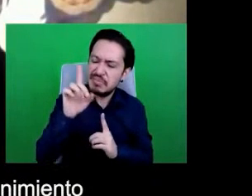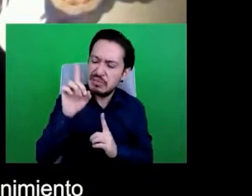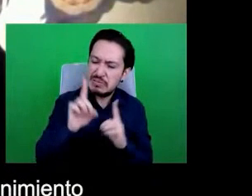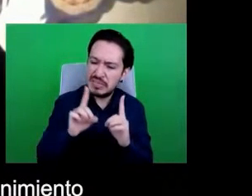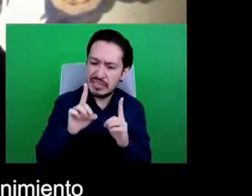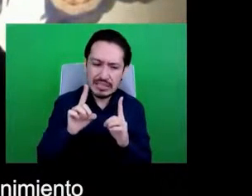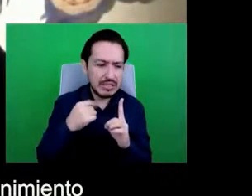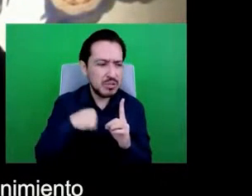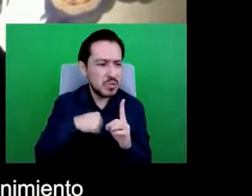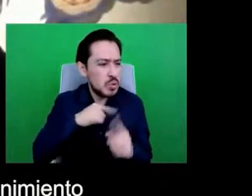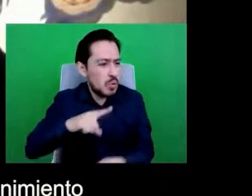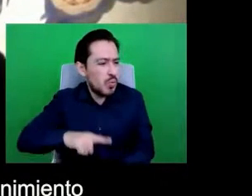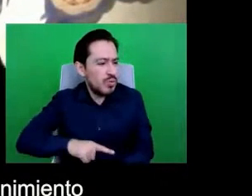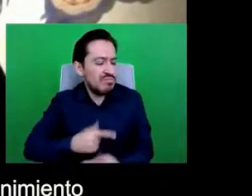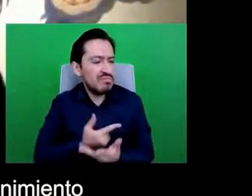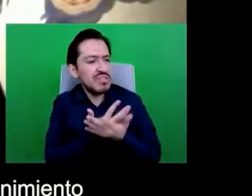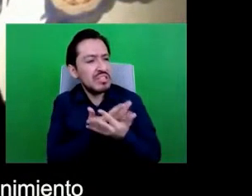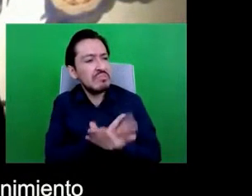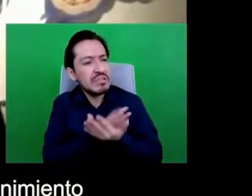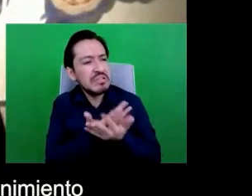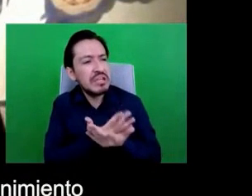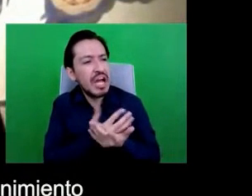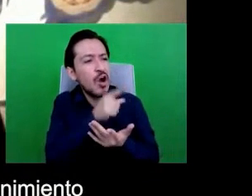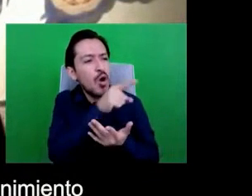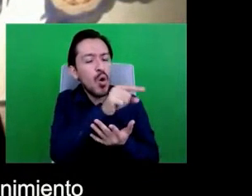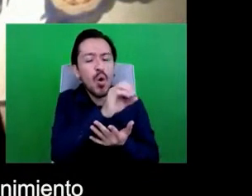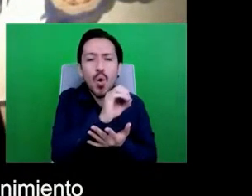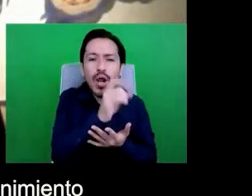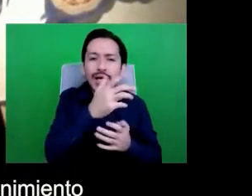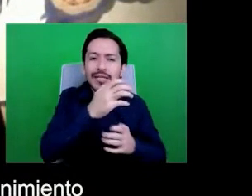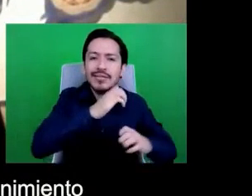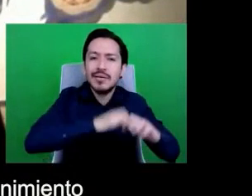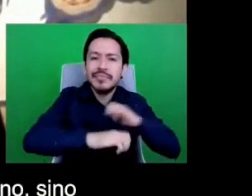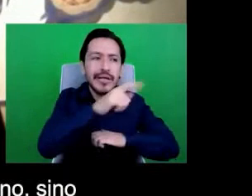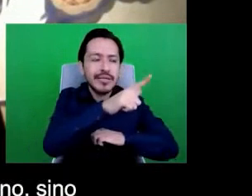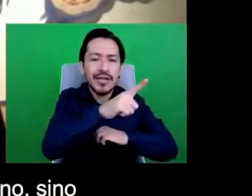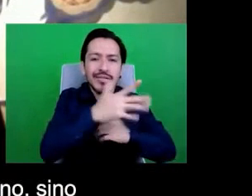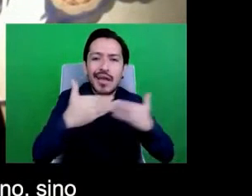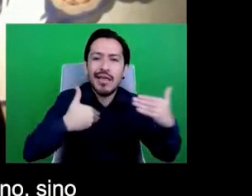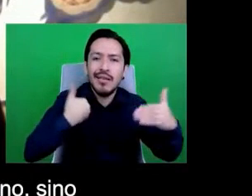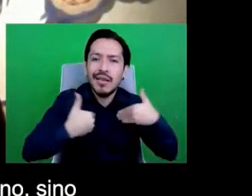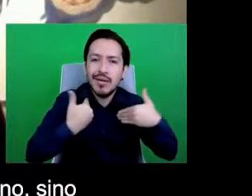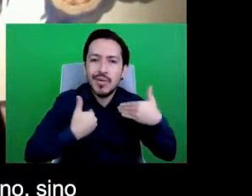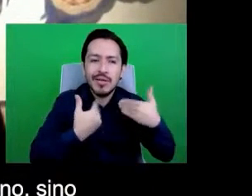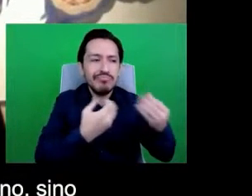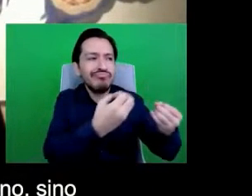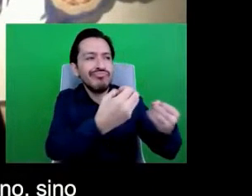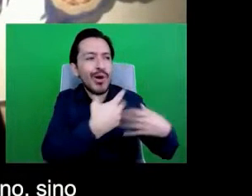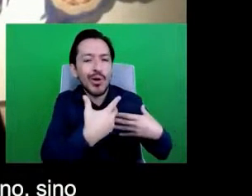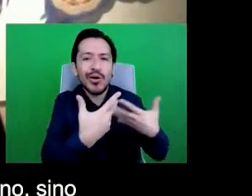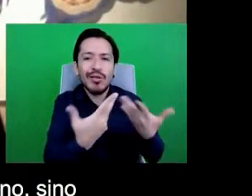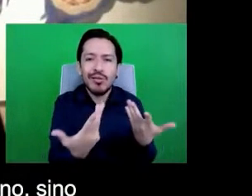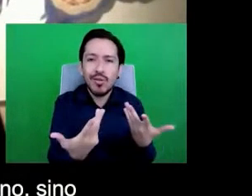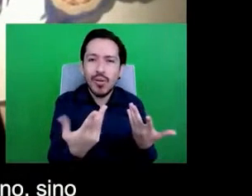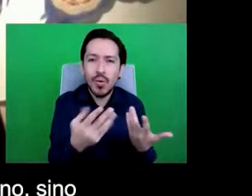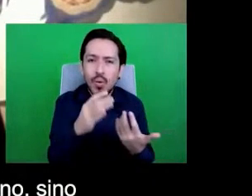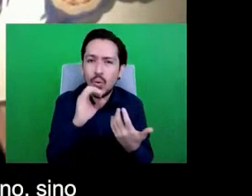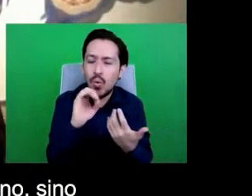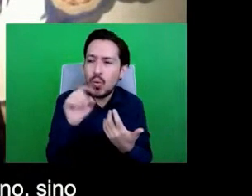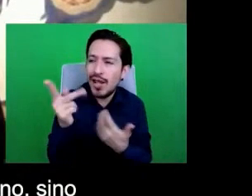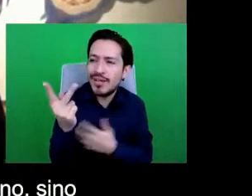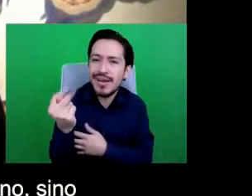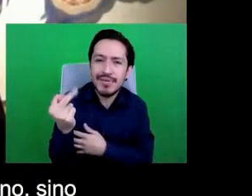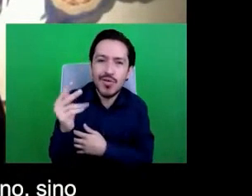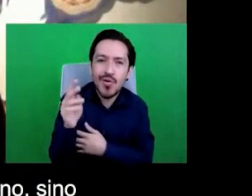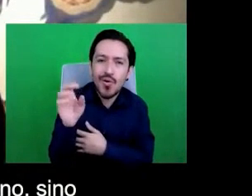podemos esperar que la industria del entretenimiento nos pueda brindar o la industria de la transmisión nos pueda ofrecer.